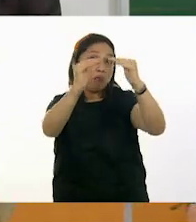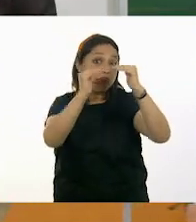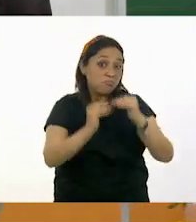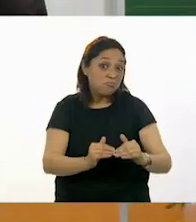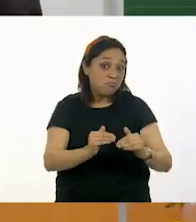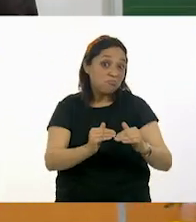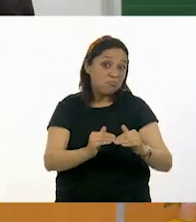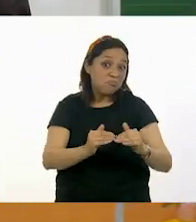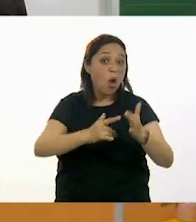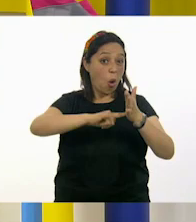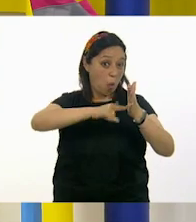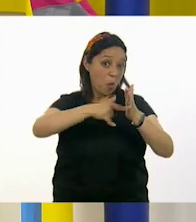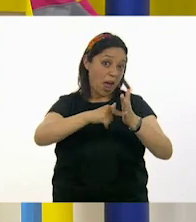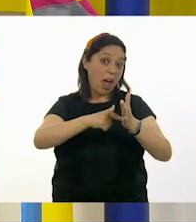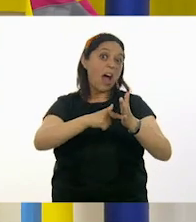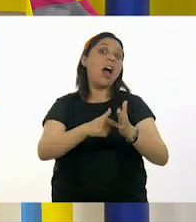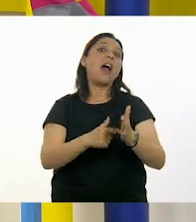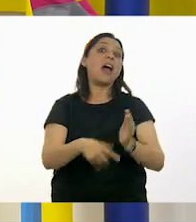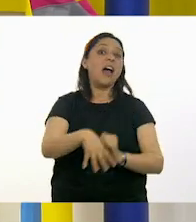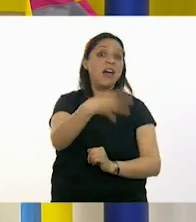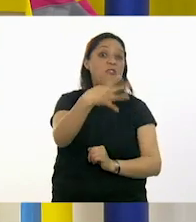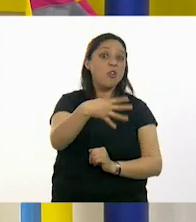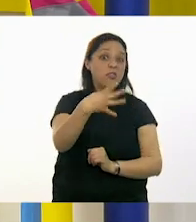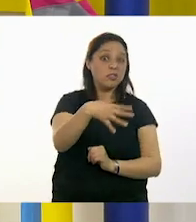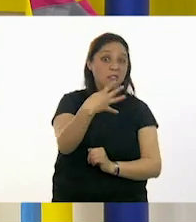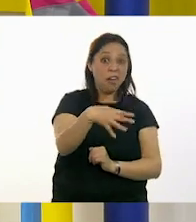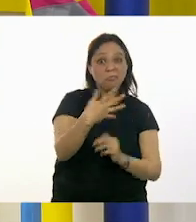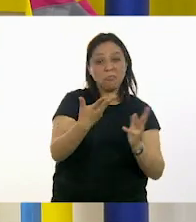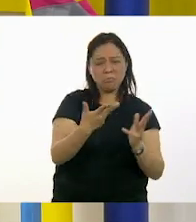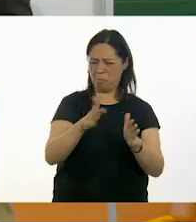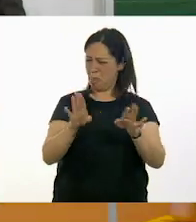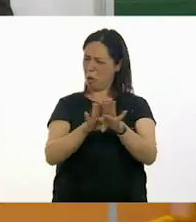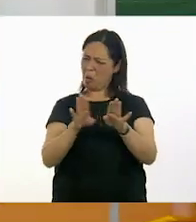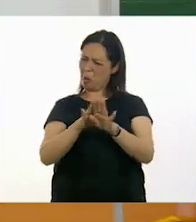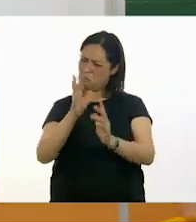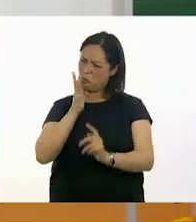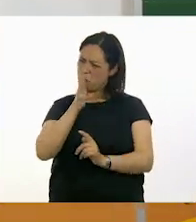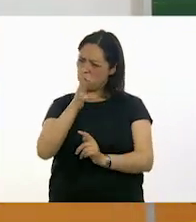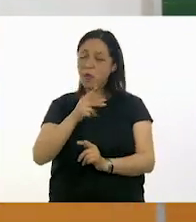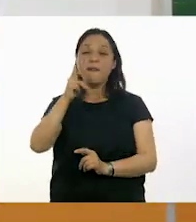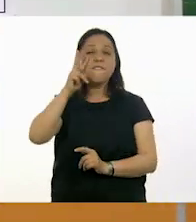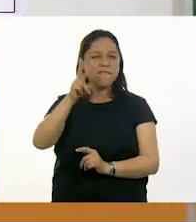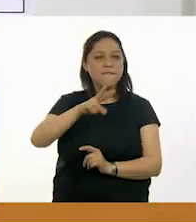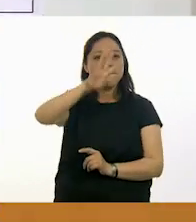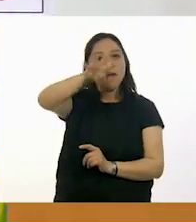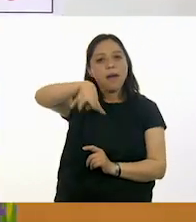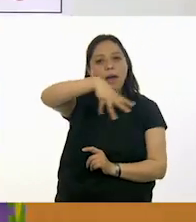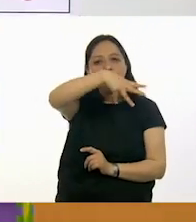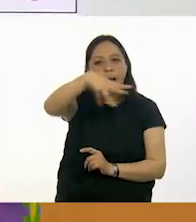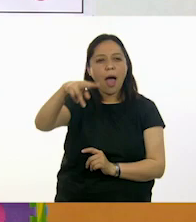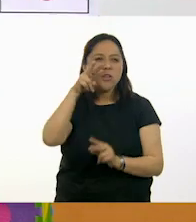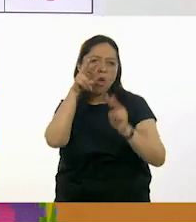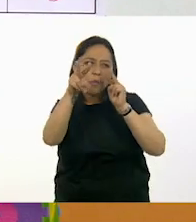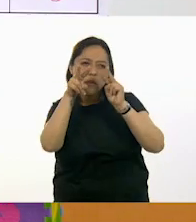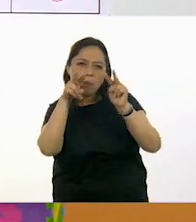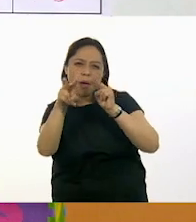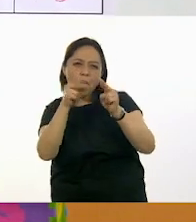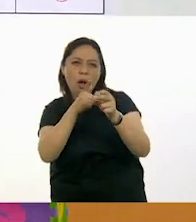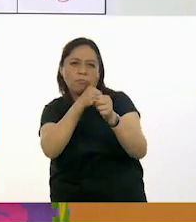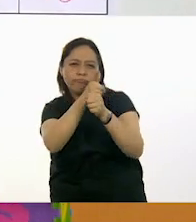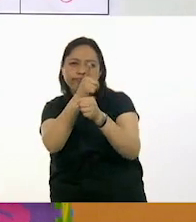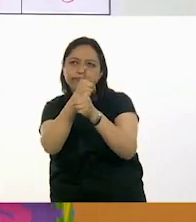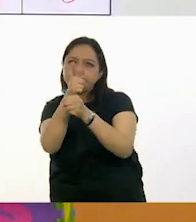horas. Ay, ¿y cómo podríamos leer el futuro, maestro? Solamente viendo nuestra tabla, por ejemplo. Yo puedo estar viendo la tabla y me doy